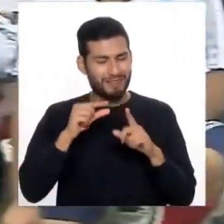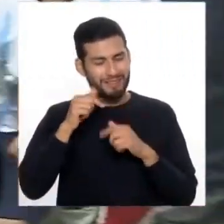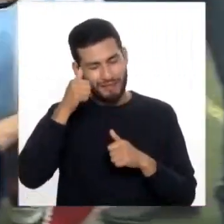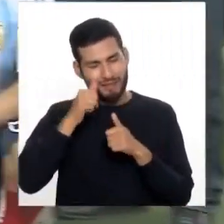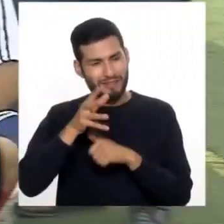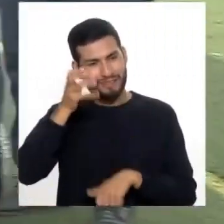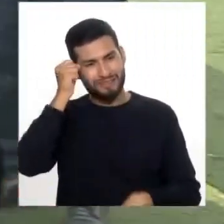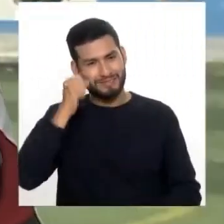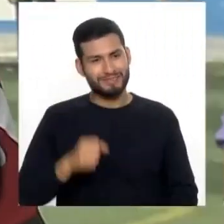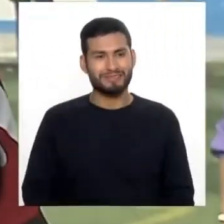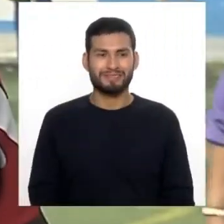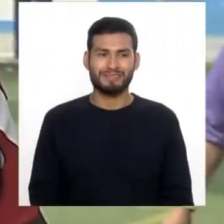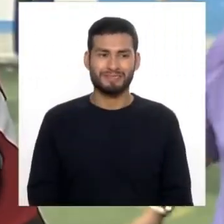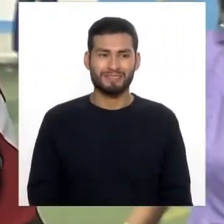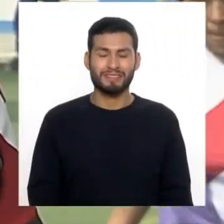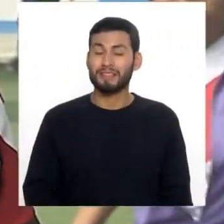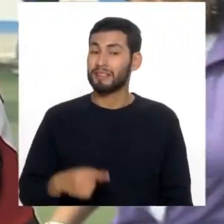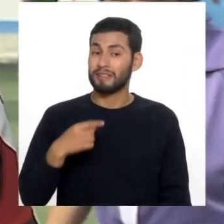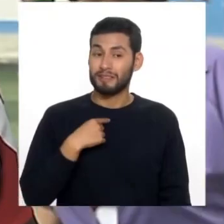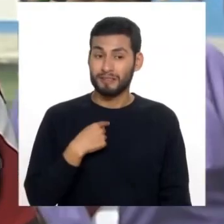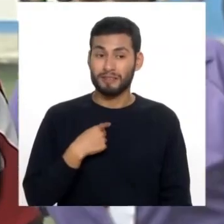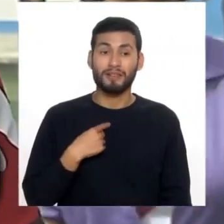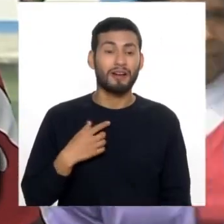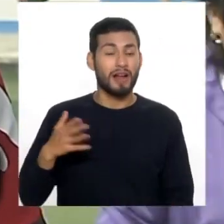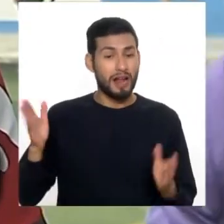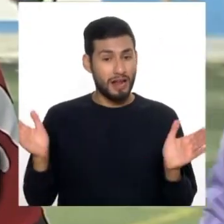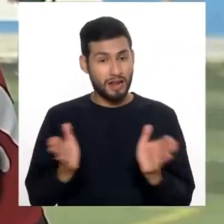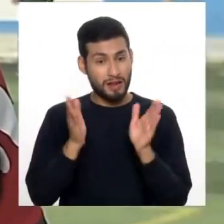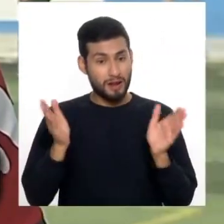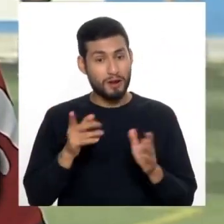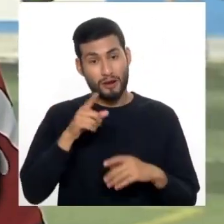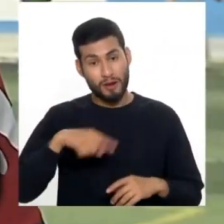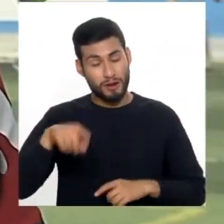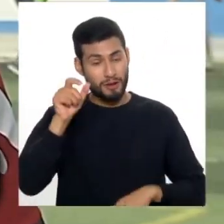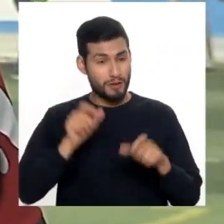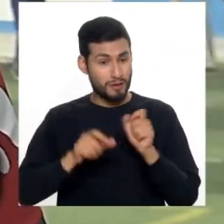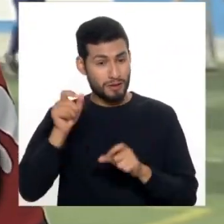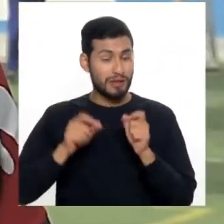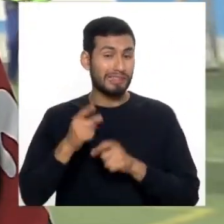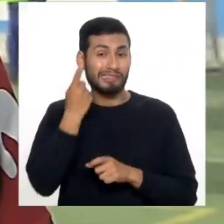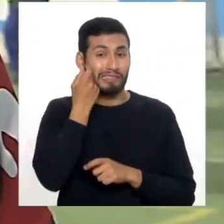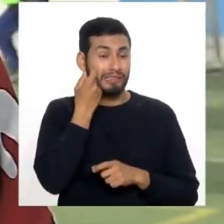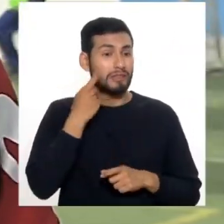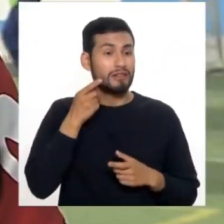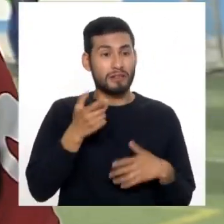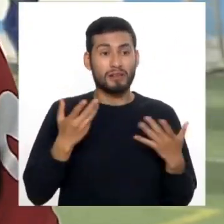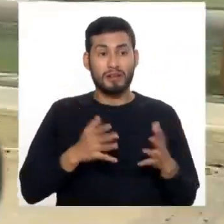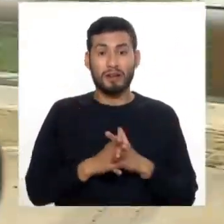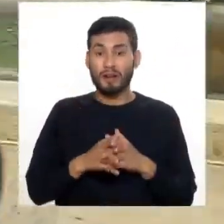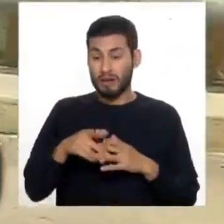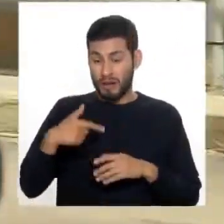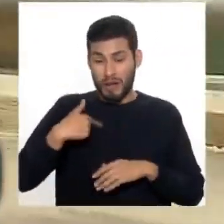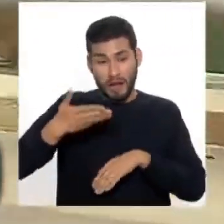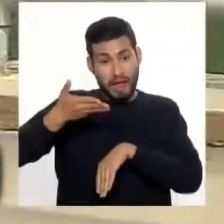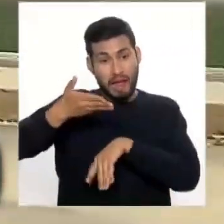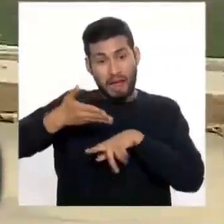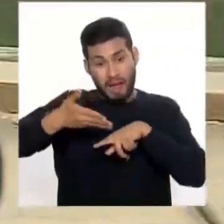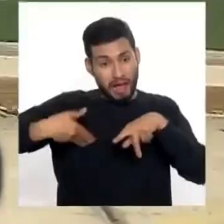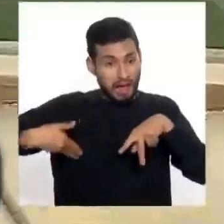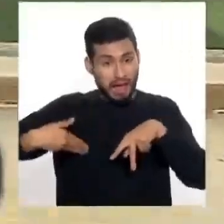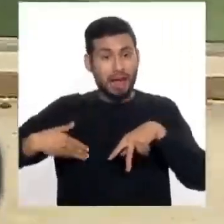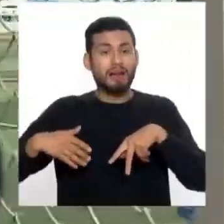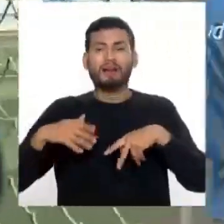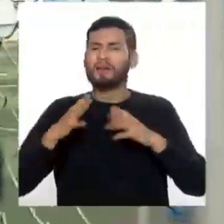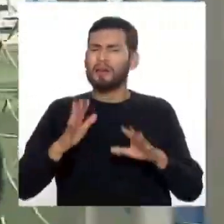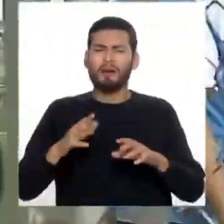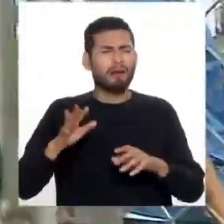presente. Yo animo mucho a personas que recién han tenido una amputación. Mi mensaje para ellos es